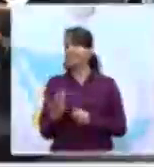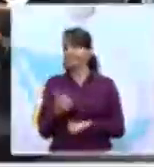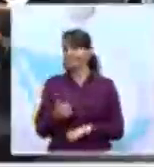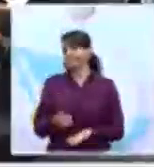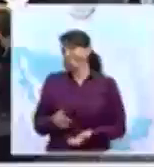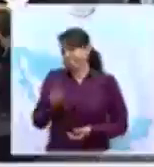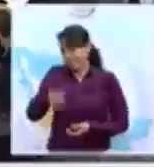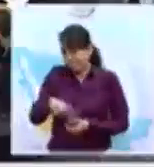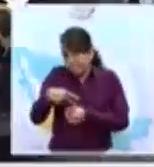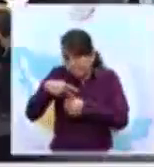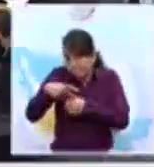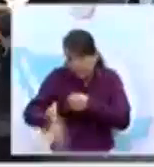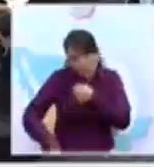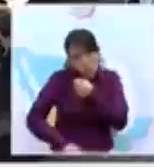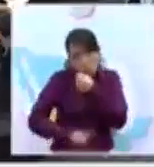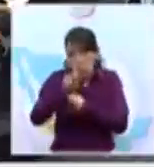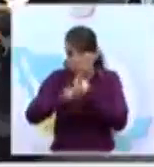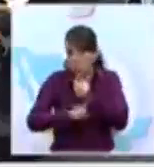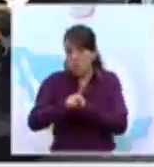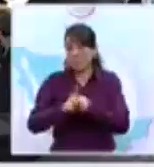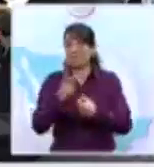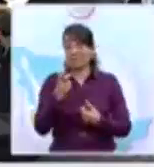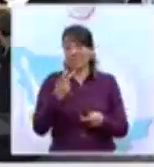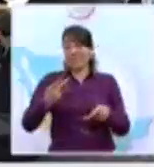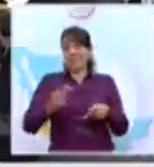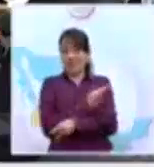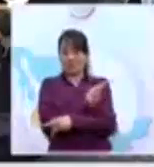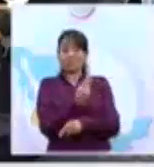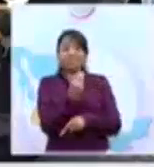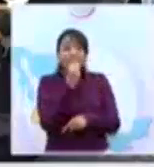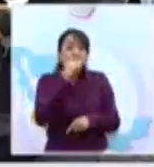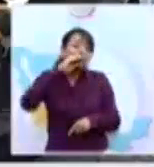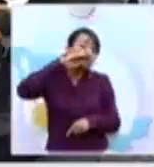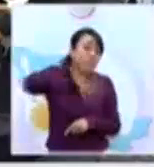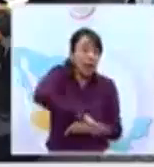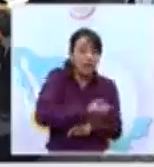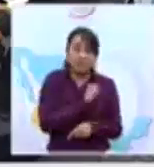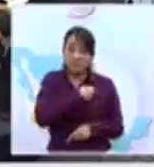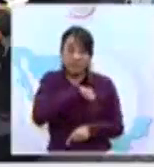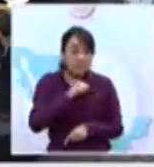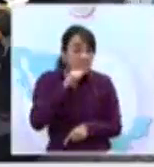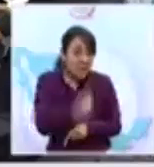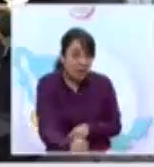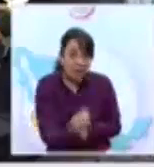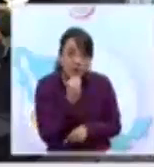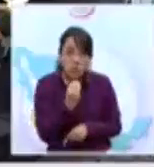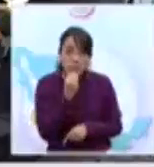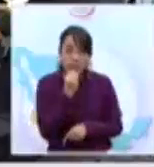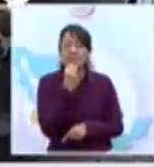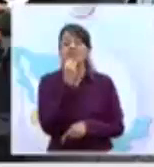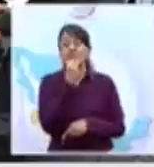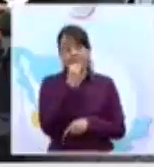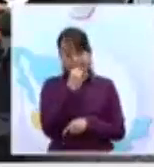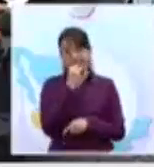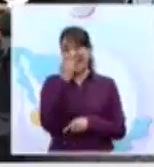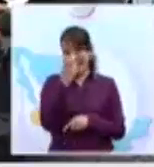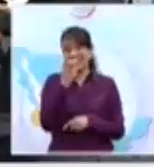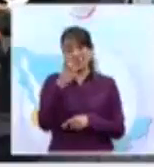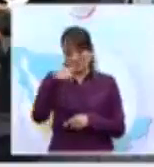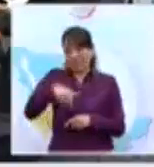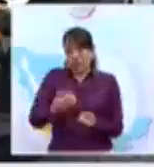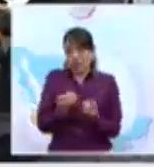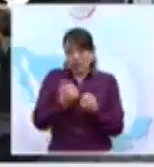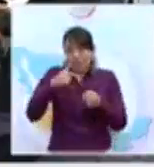que la desnutrición es un factor agravante en este ecosistema, en esta sociedad que